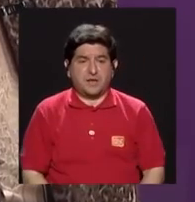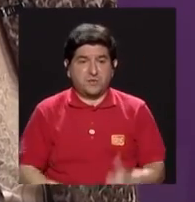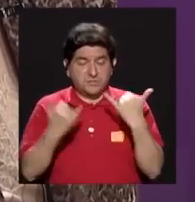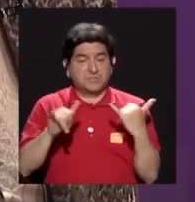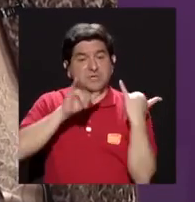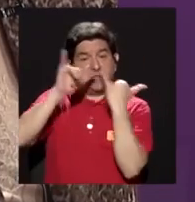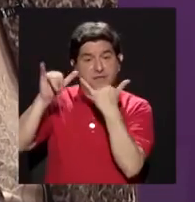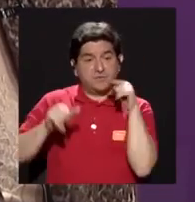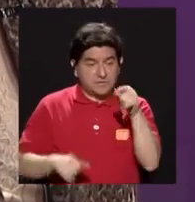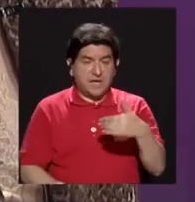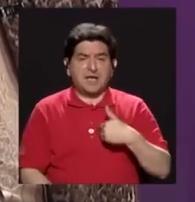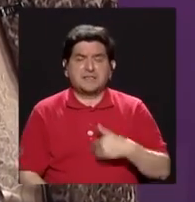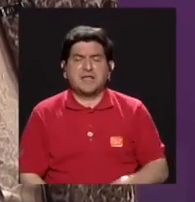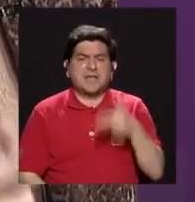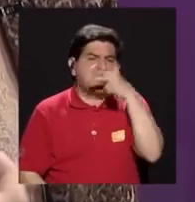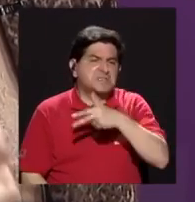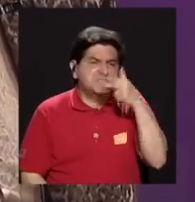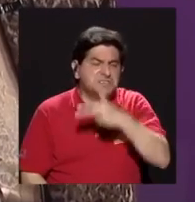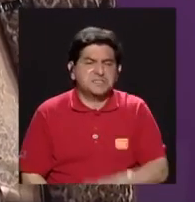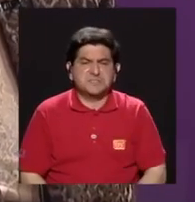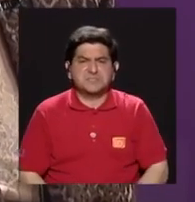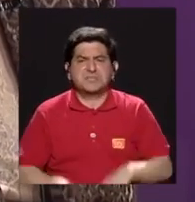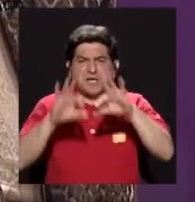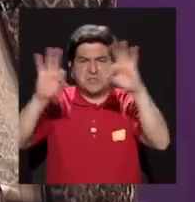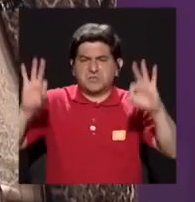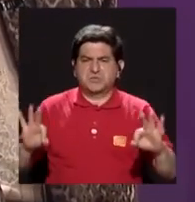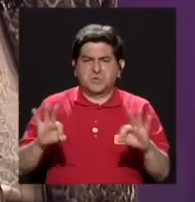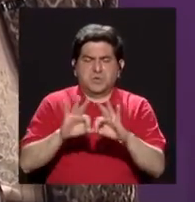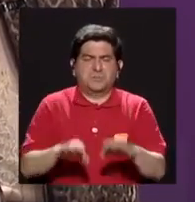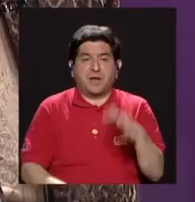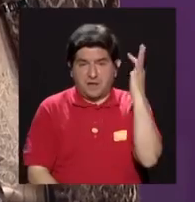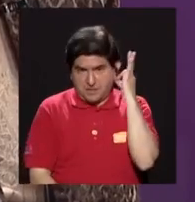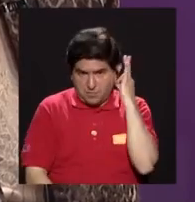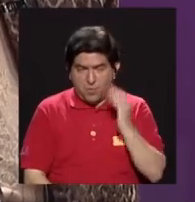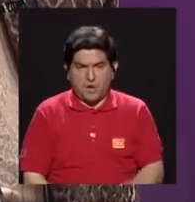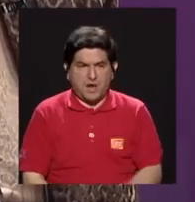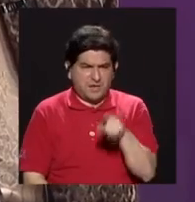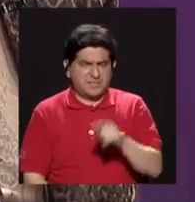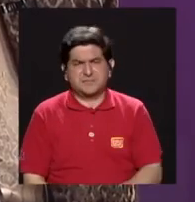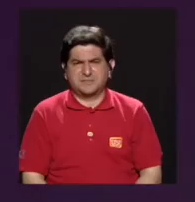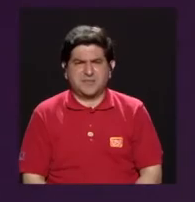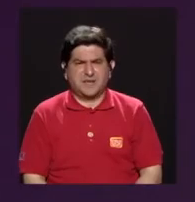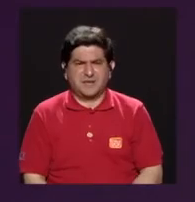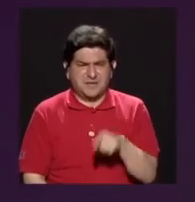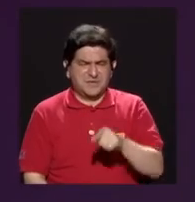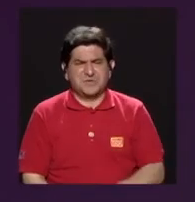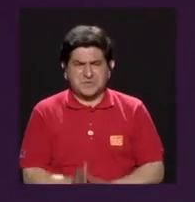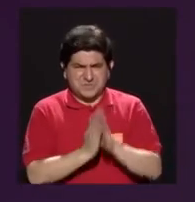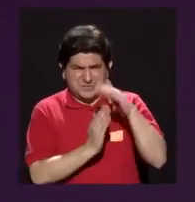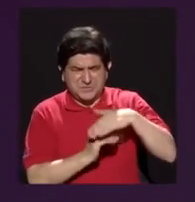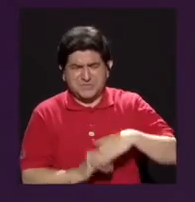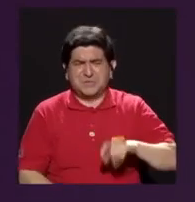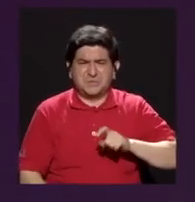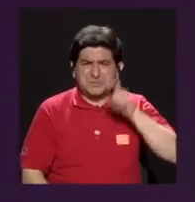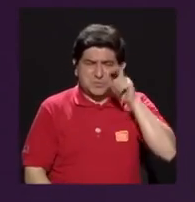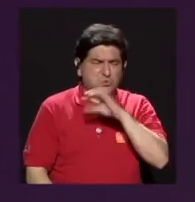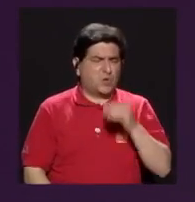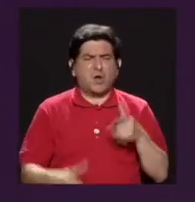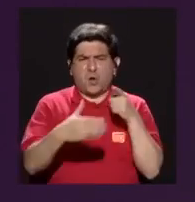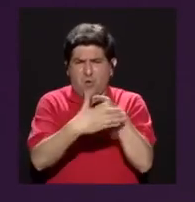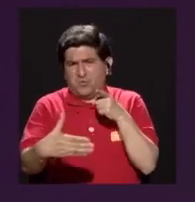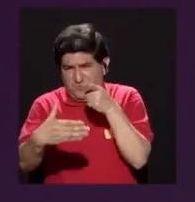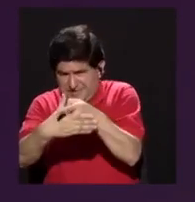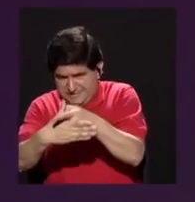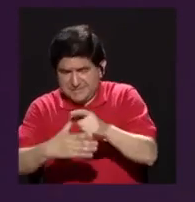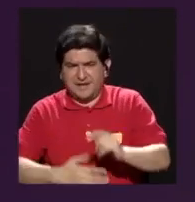ponen ahí chistes o imágenes sobre las mujeres que son muy sexualizadas o son ofensivas entre otras cosas